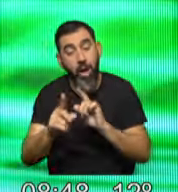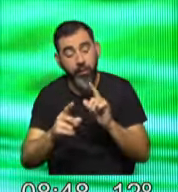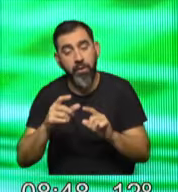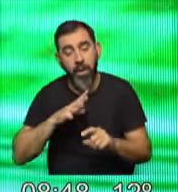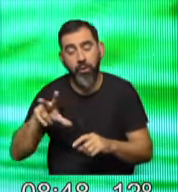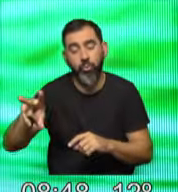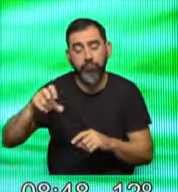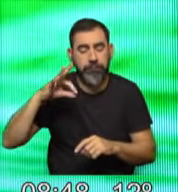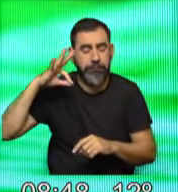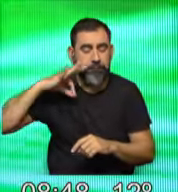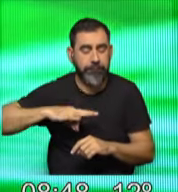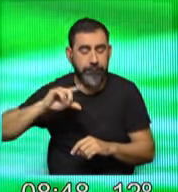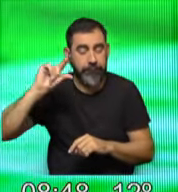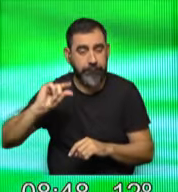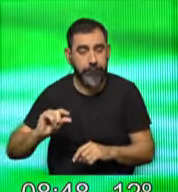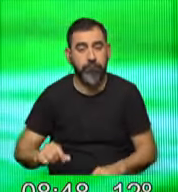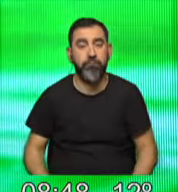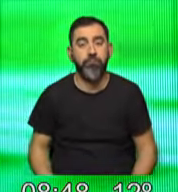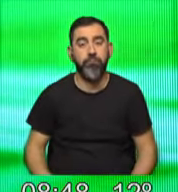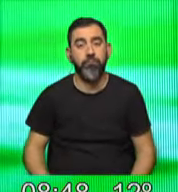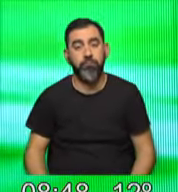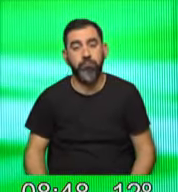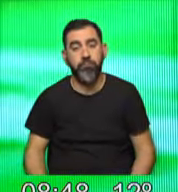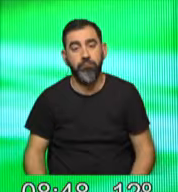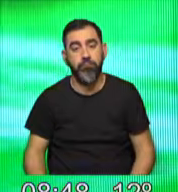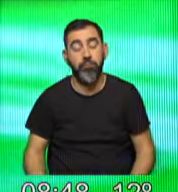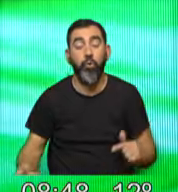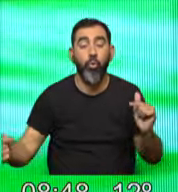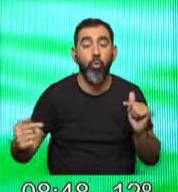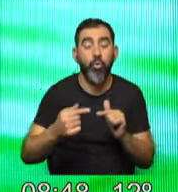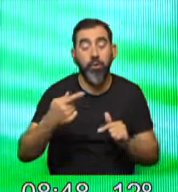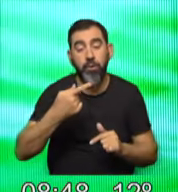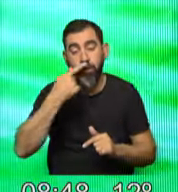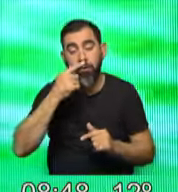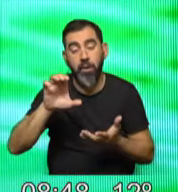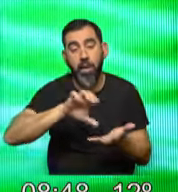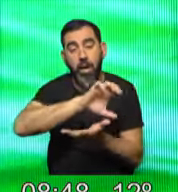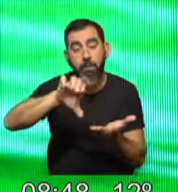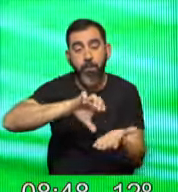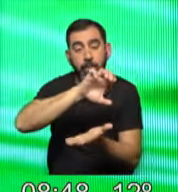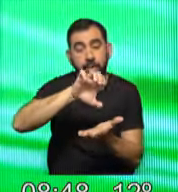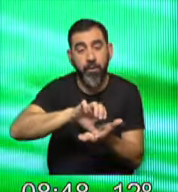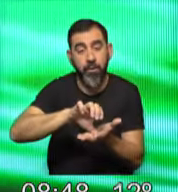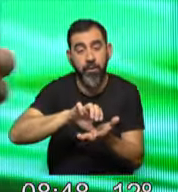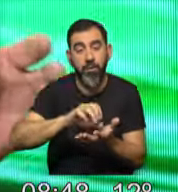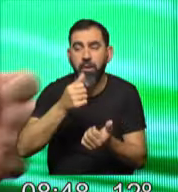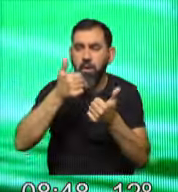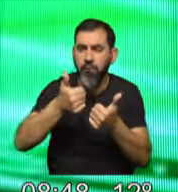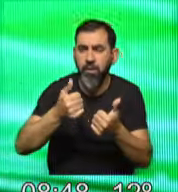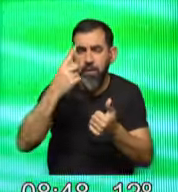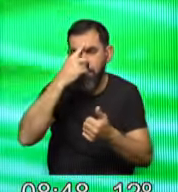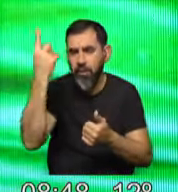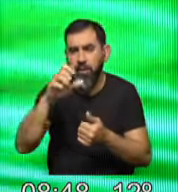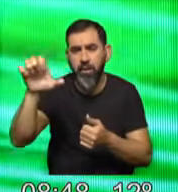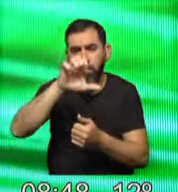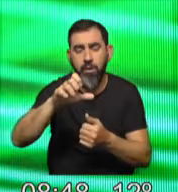ingresos este También bien complicados Pero va contra los intereses del Gran capital está bien en este país que haya transnacionales